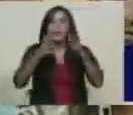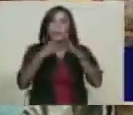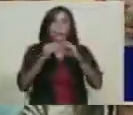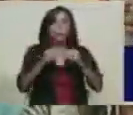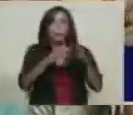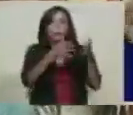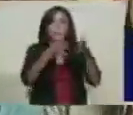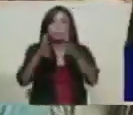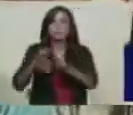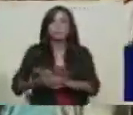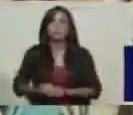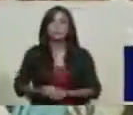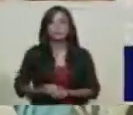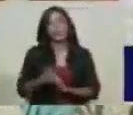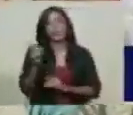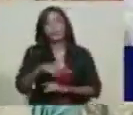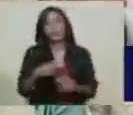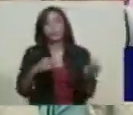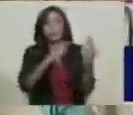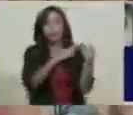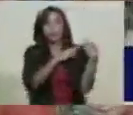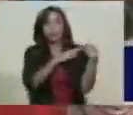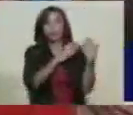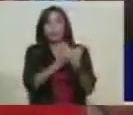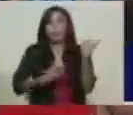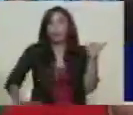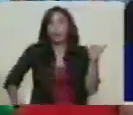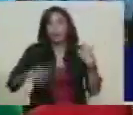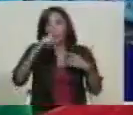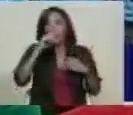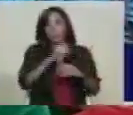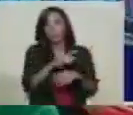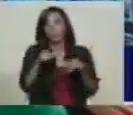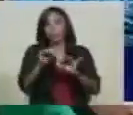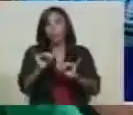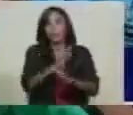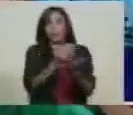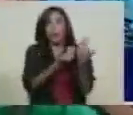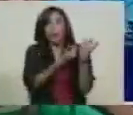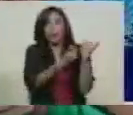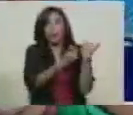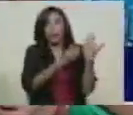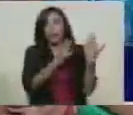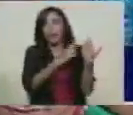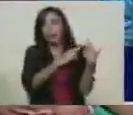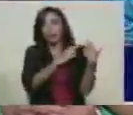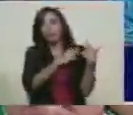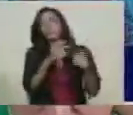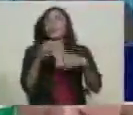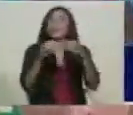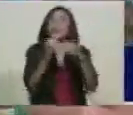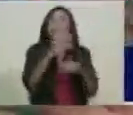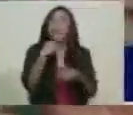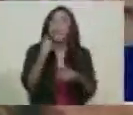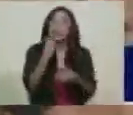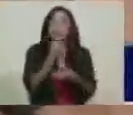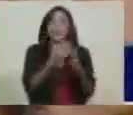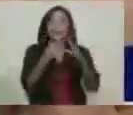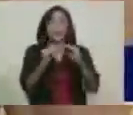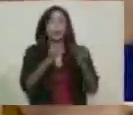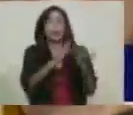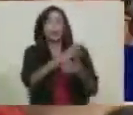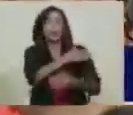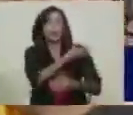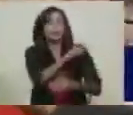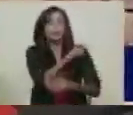y usted a la cabeza como jefe del partido lo que decida para con estos cuadros juveniles, cuadros de dirección, cuadros